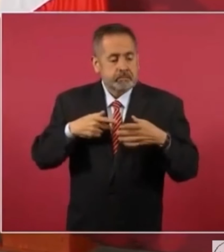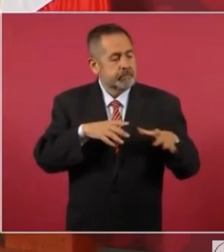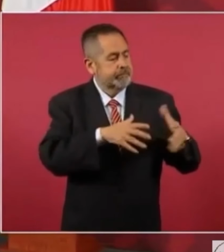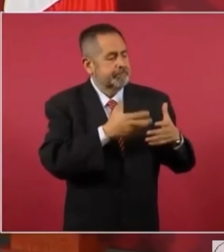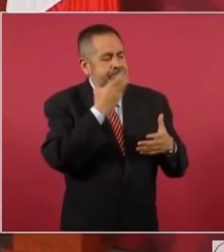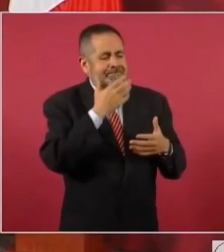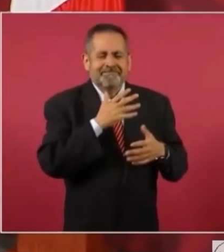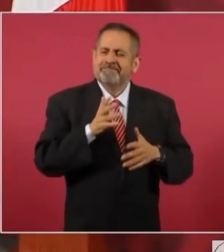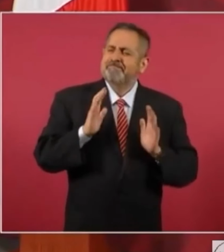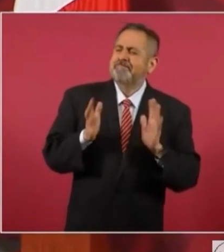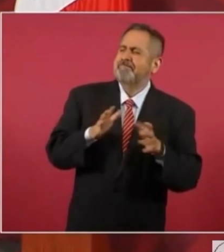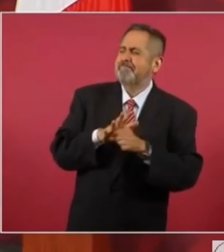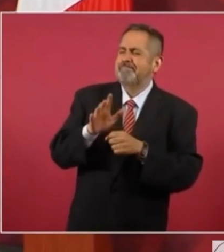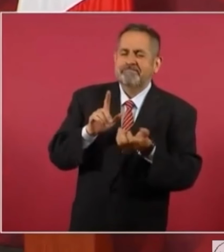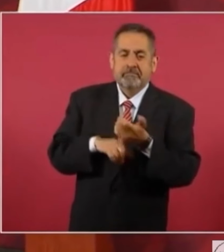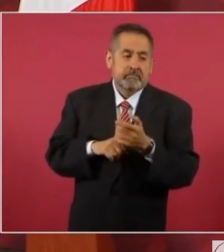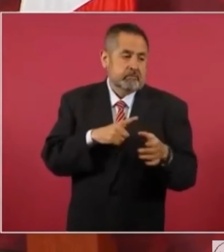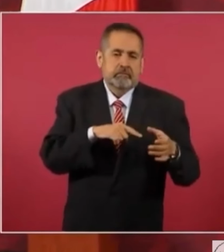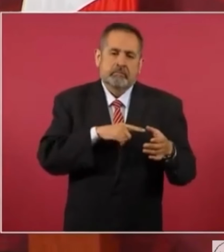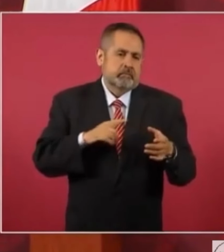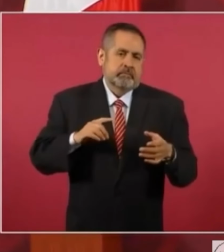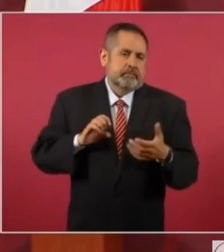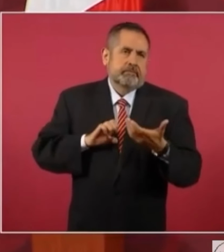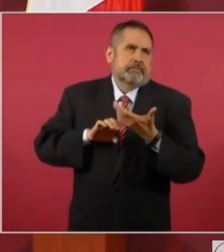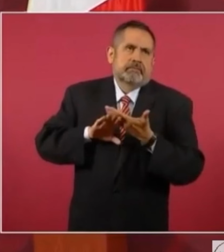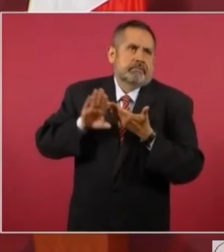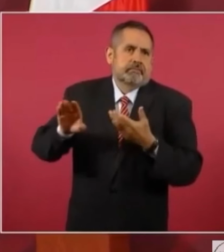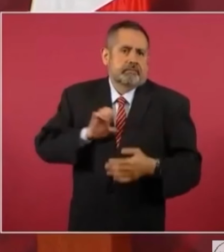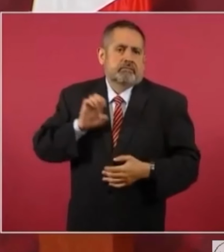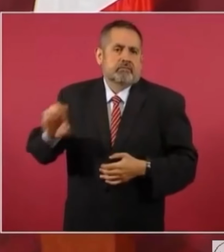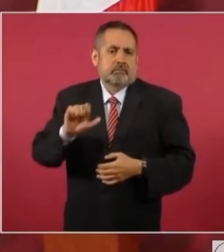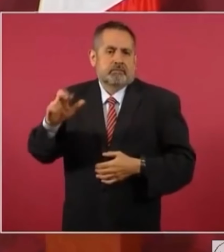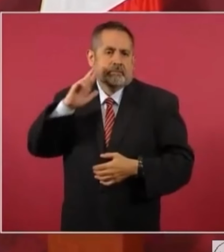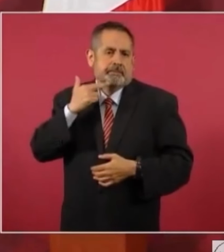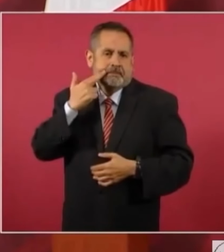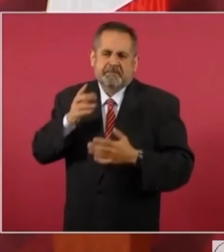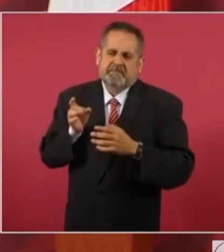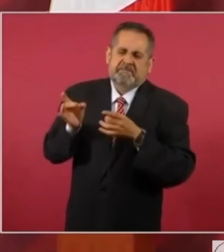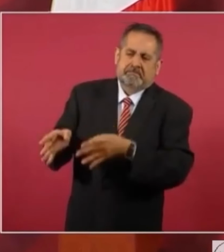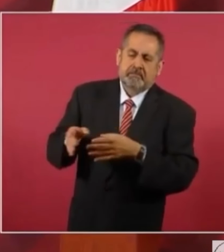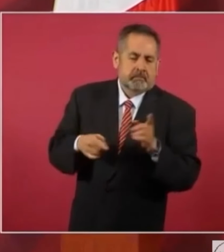conservadores, racistas, porque ahí